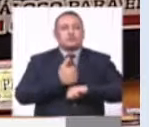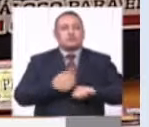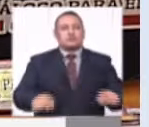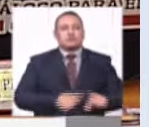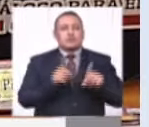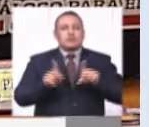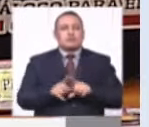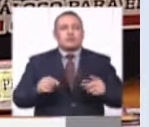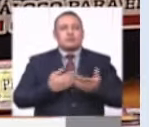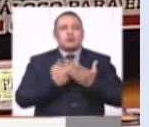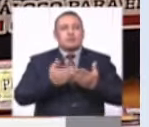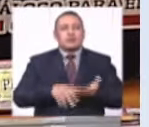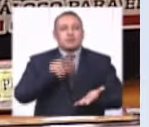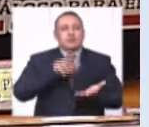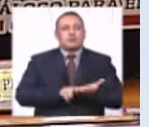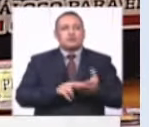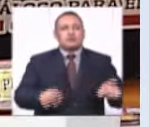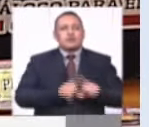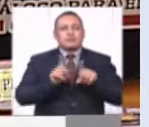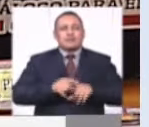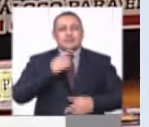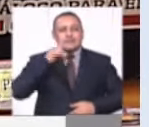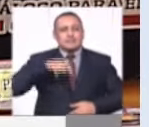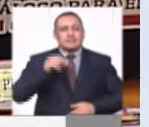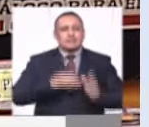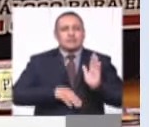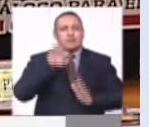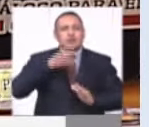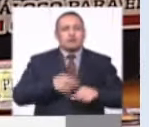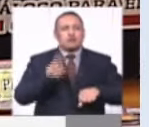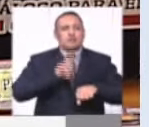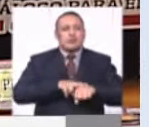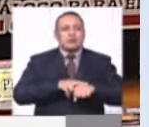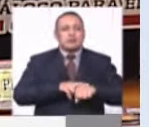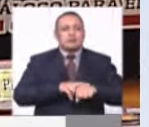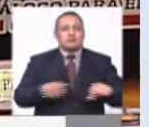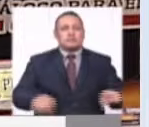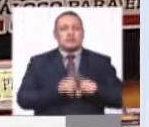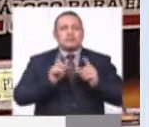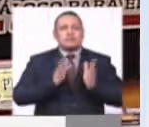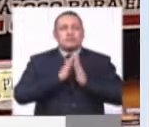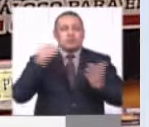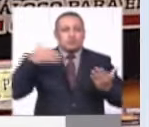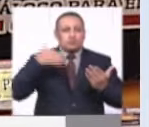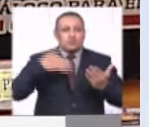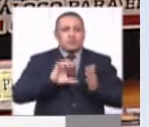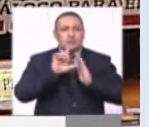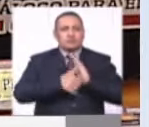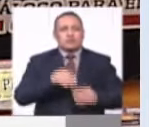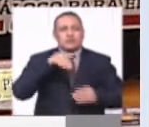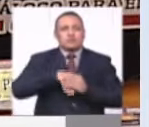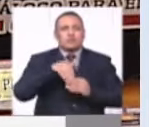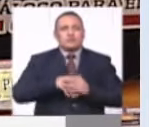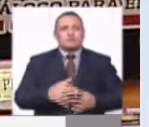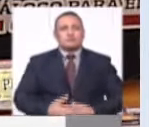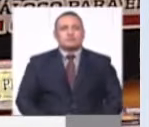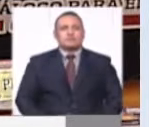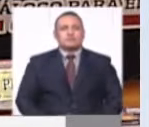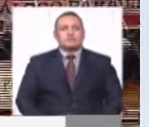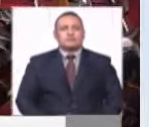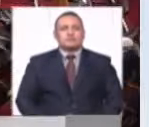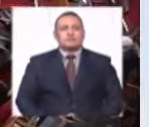Ministros, cuya aprobación requiere de mayoría simple. Sírvanse marcar su asistencia para proceder a votar.